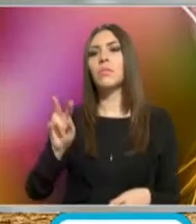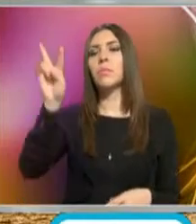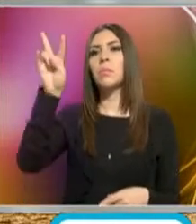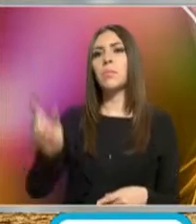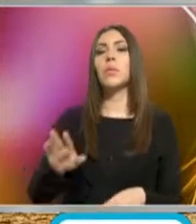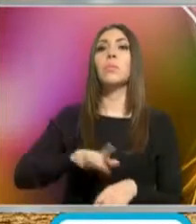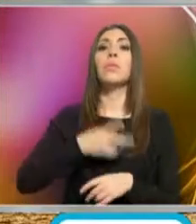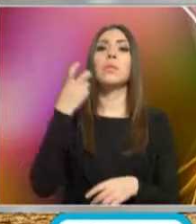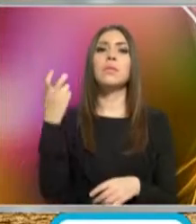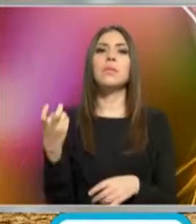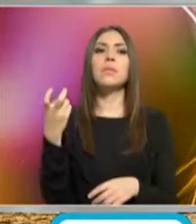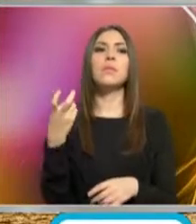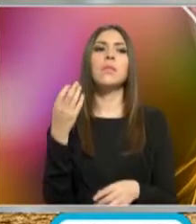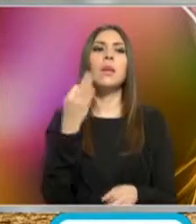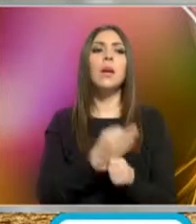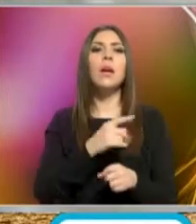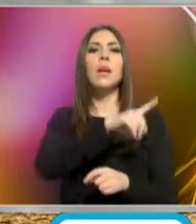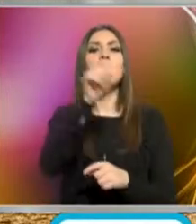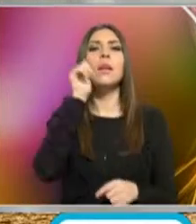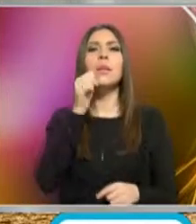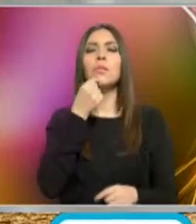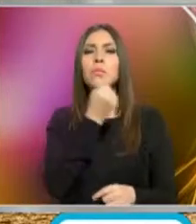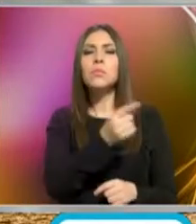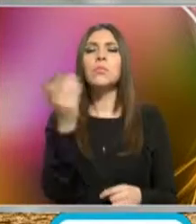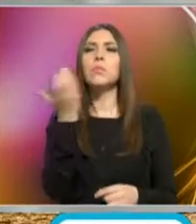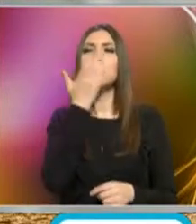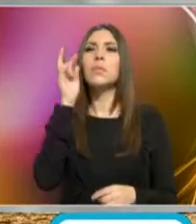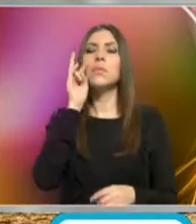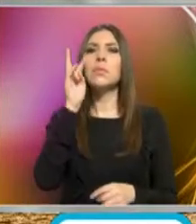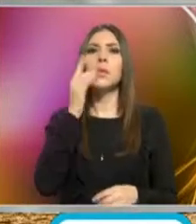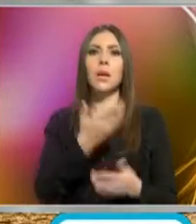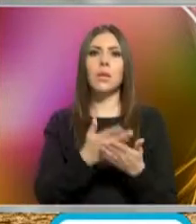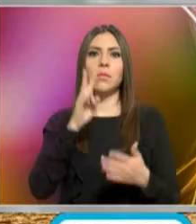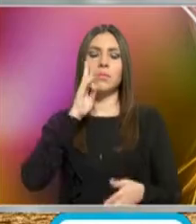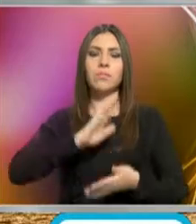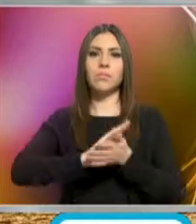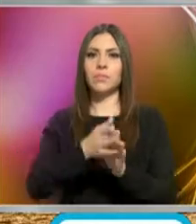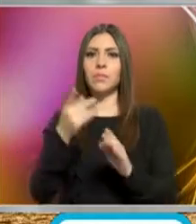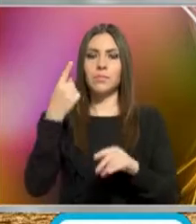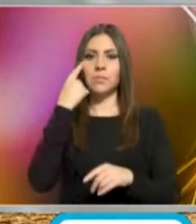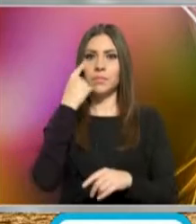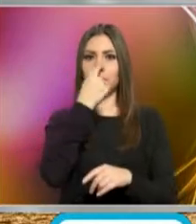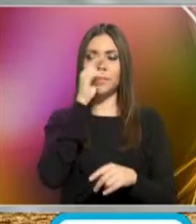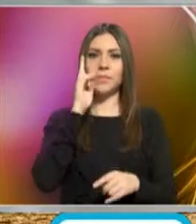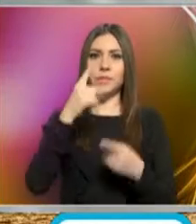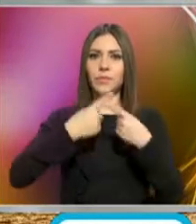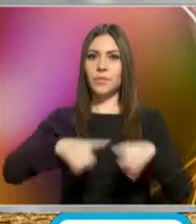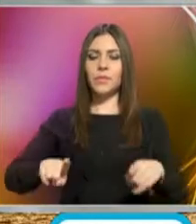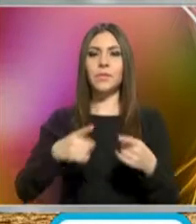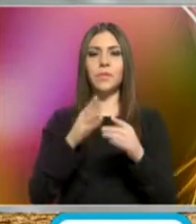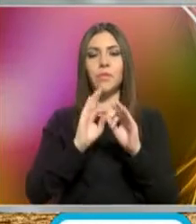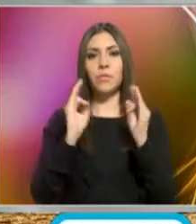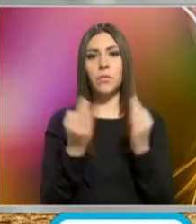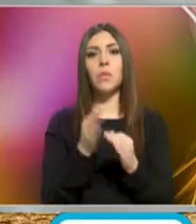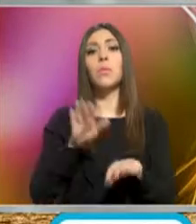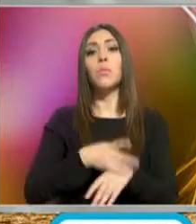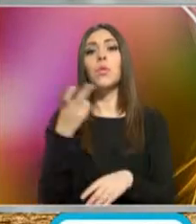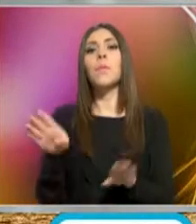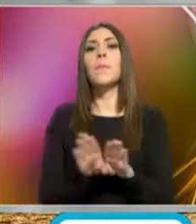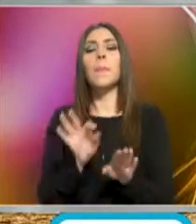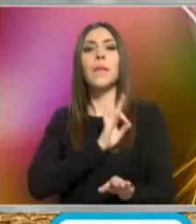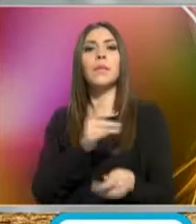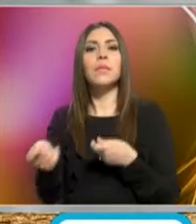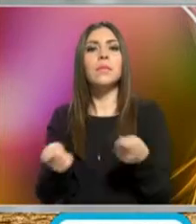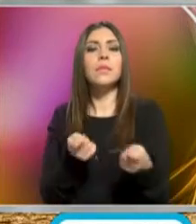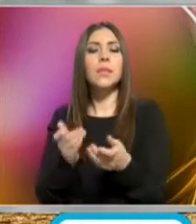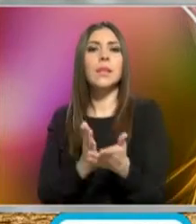de la manera en cómo generalmente se desempeñan sexualmente las personas, las parejas. Entonces, bueno, ¿cómo podemos controlar el acceso a